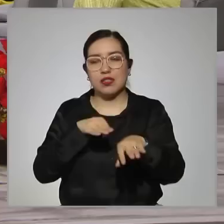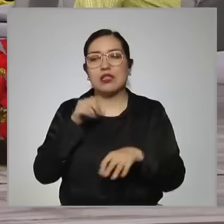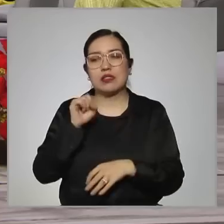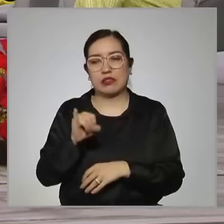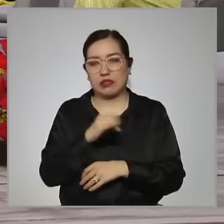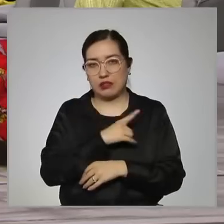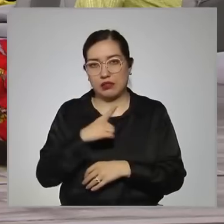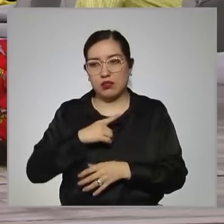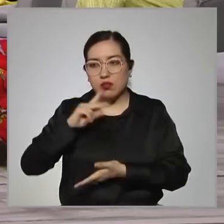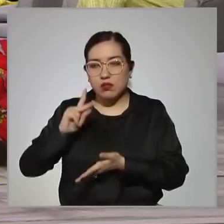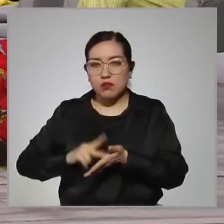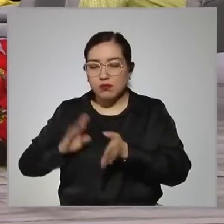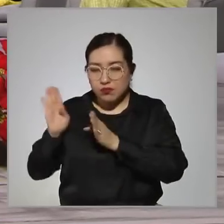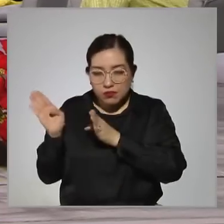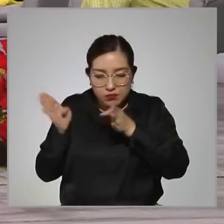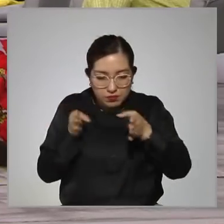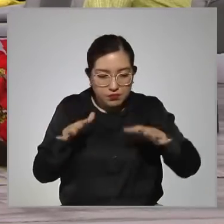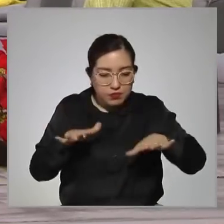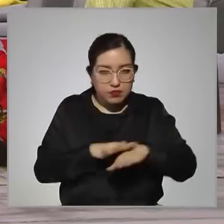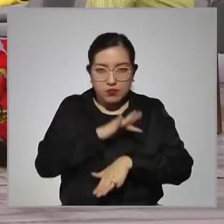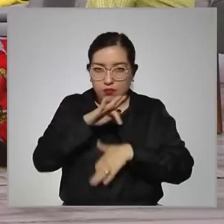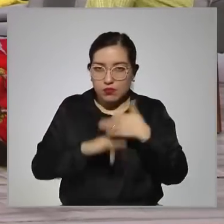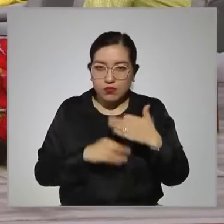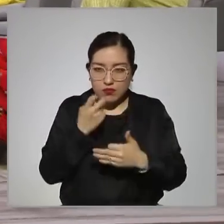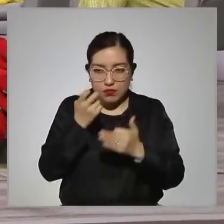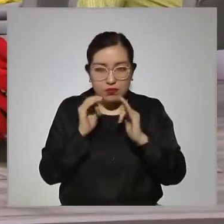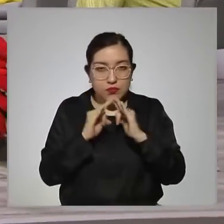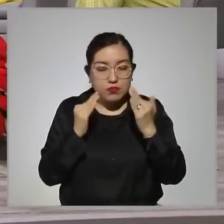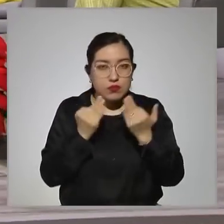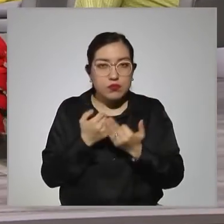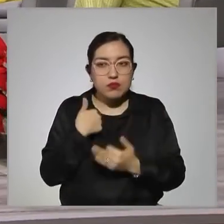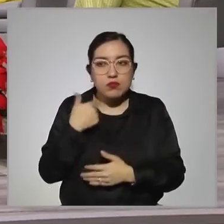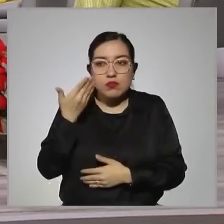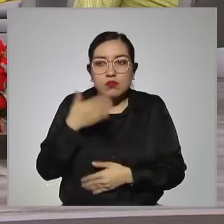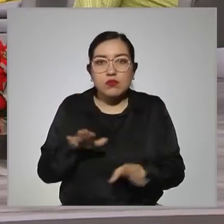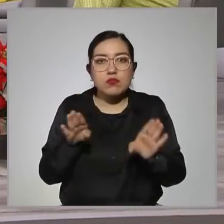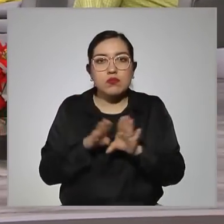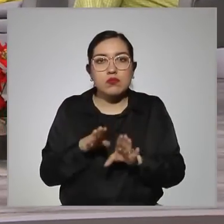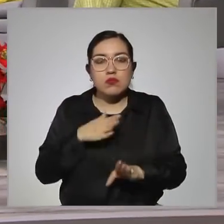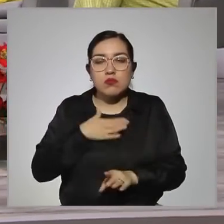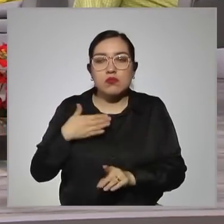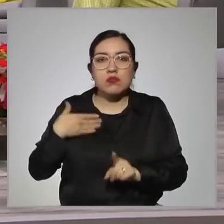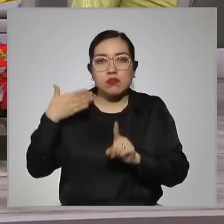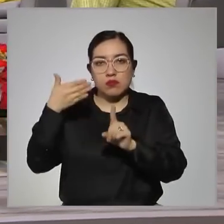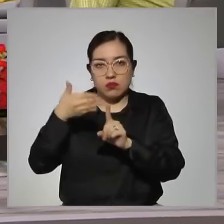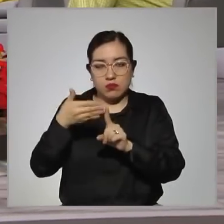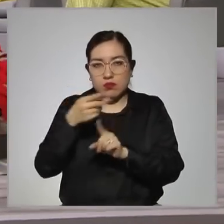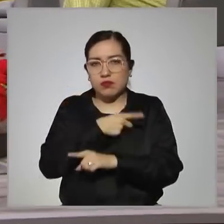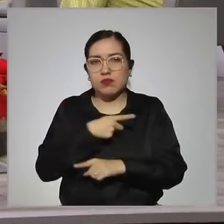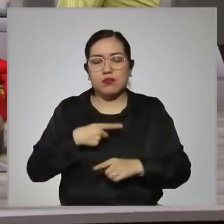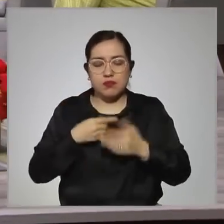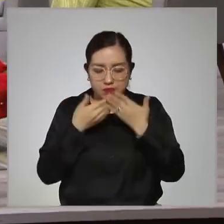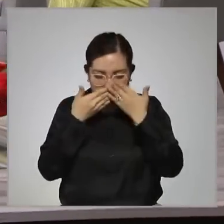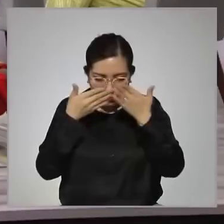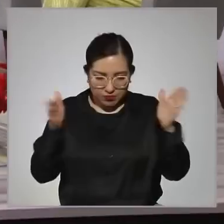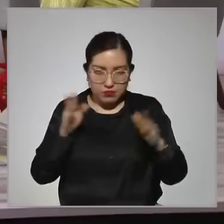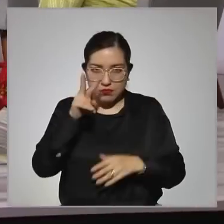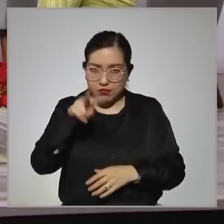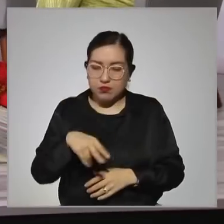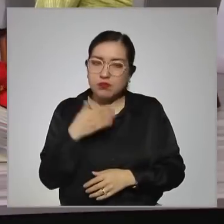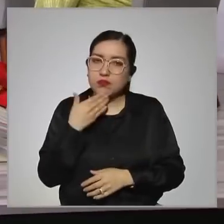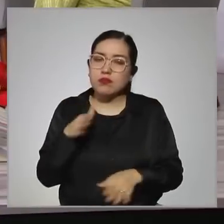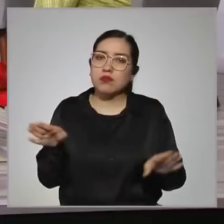que redireccionar o cambiar también la estrategia que tenía con respecto a mis propósitos, estar abiertos también